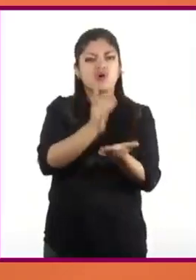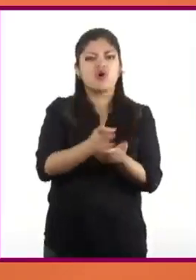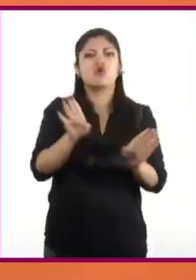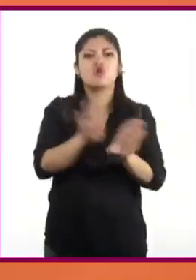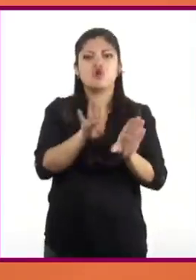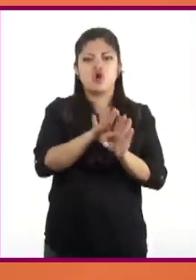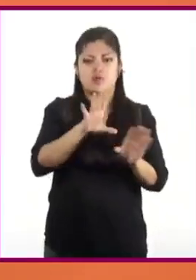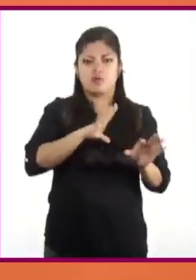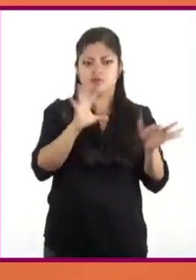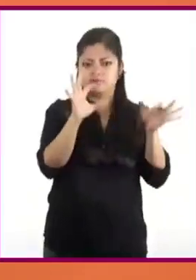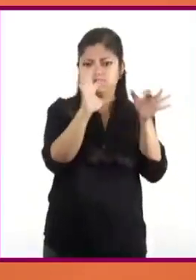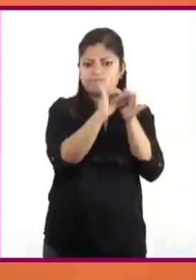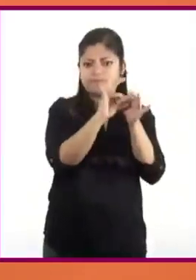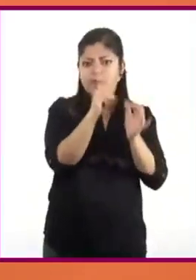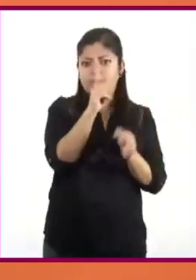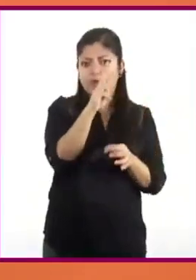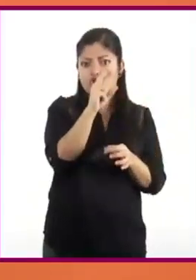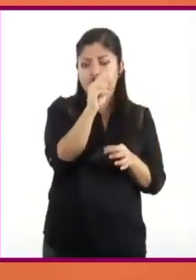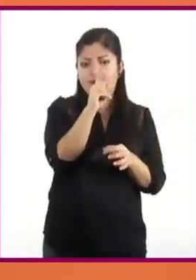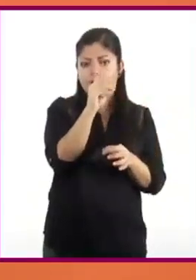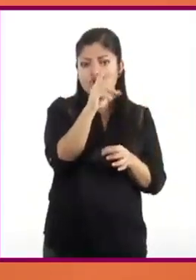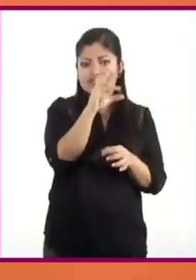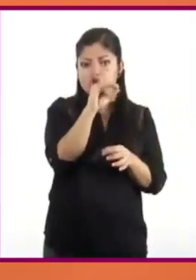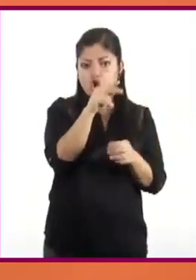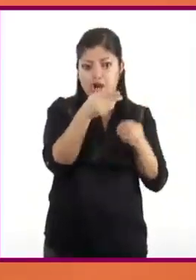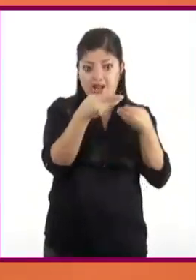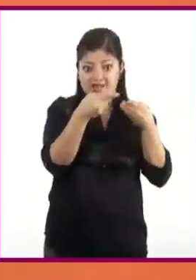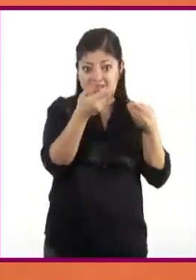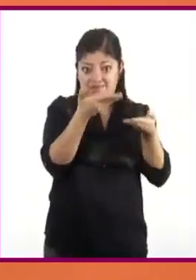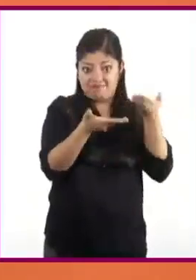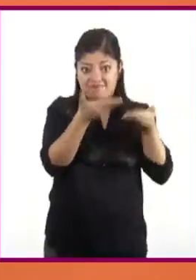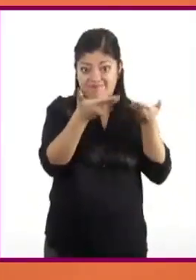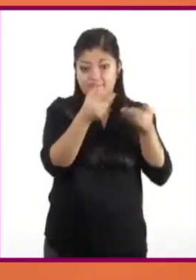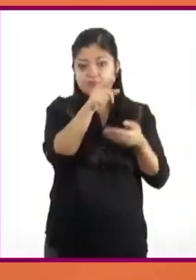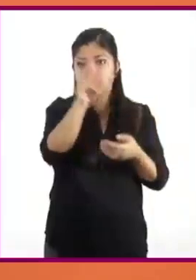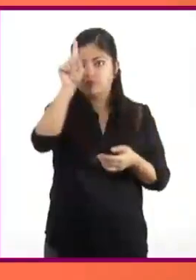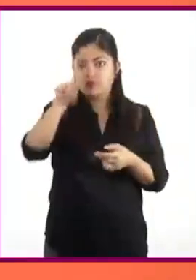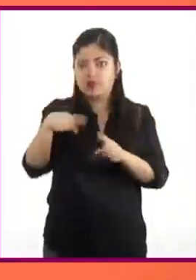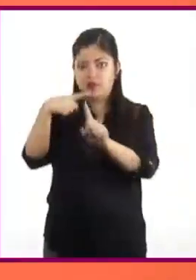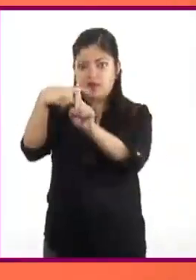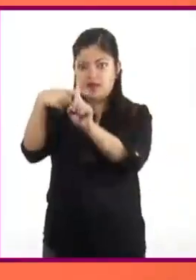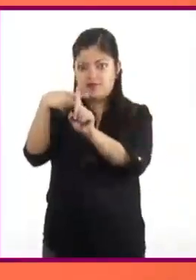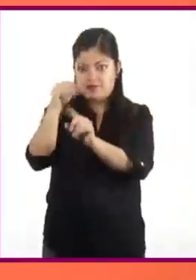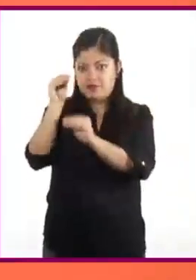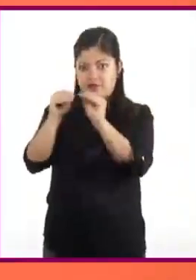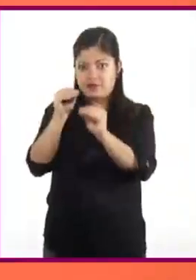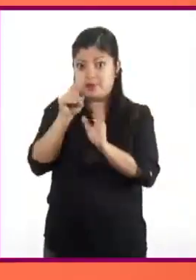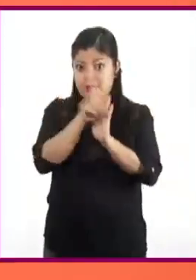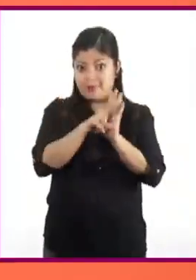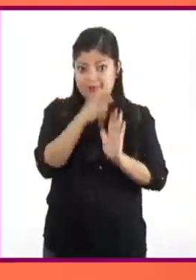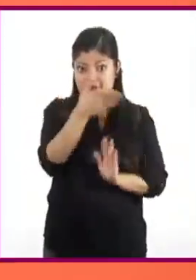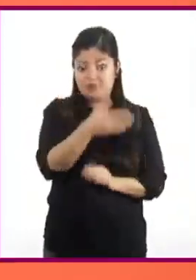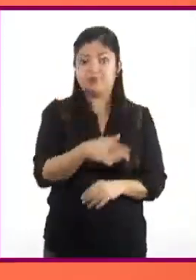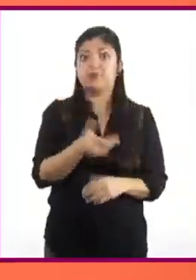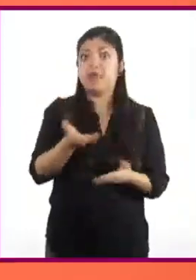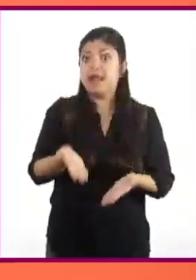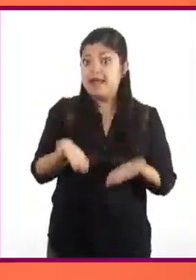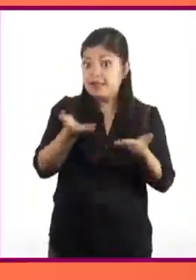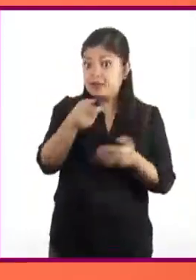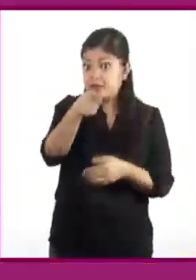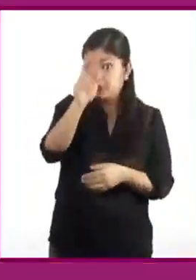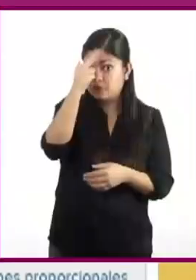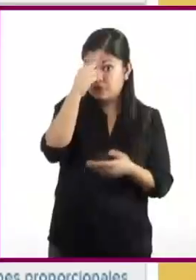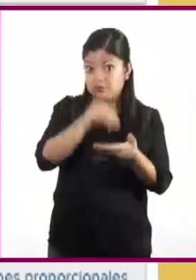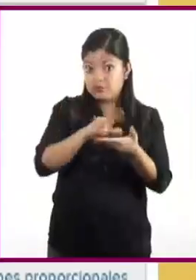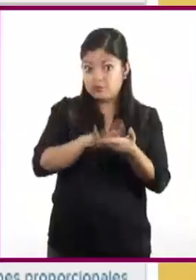las relaciones de proporcionalidad a través del siguiente video. ¡Adelante! Recuerden tomar sus